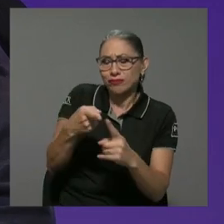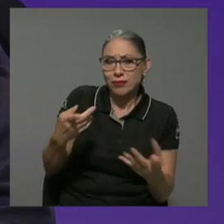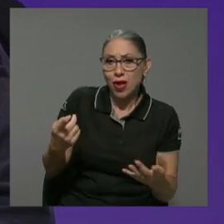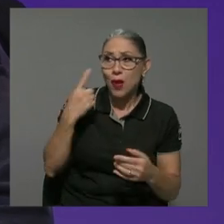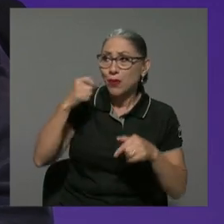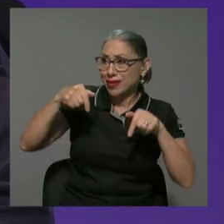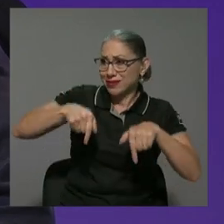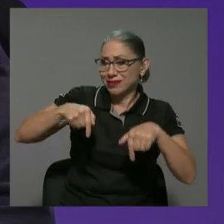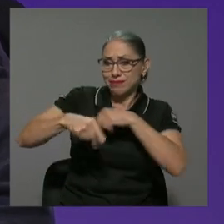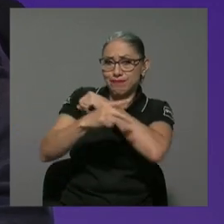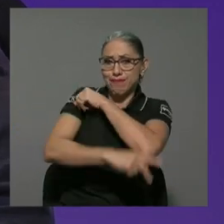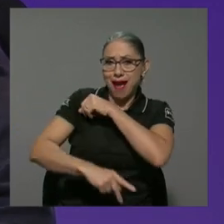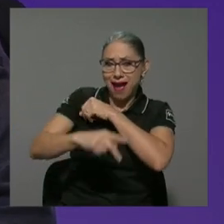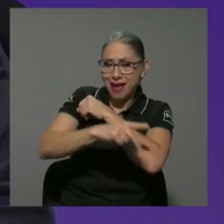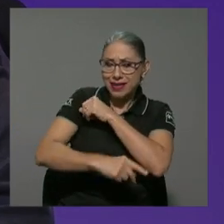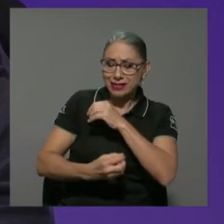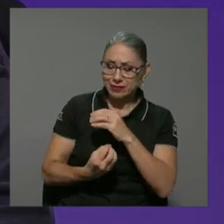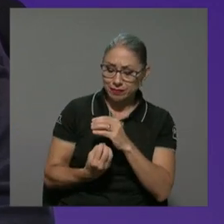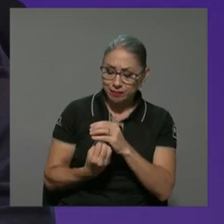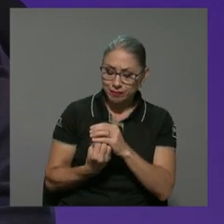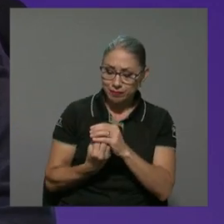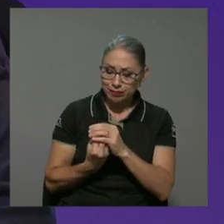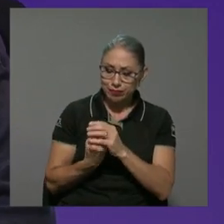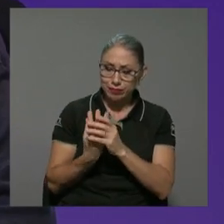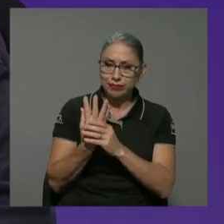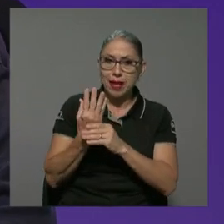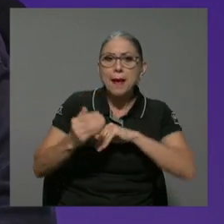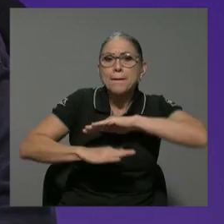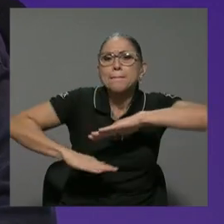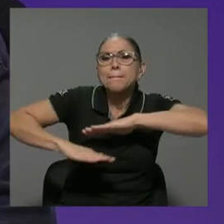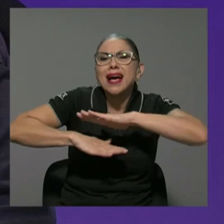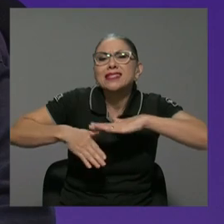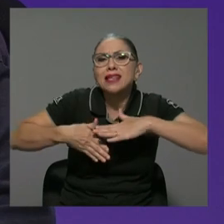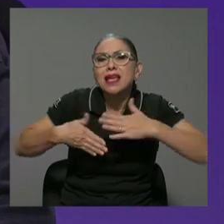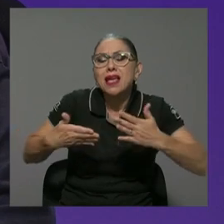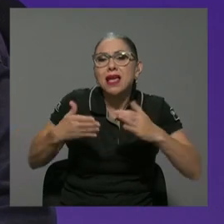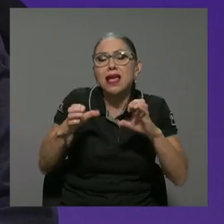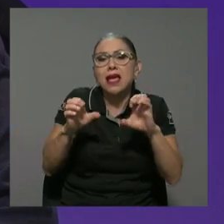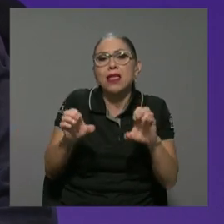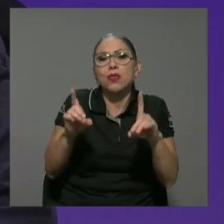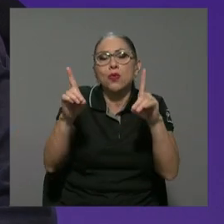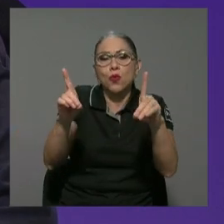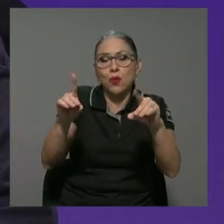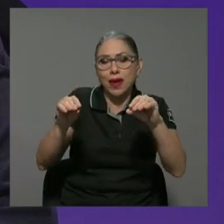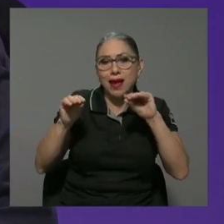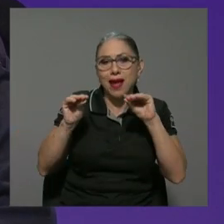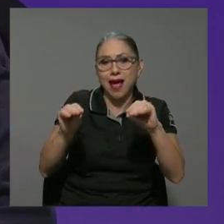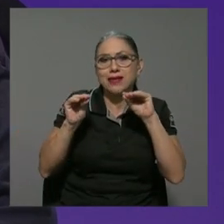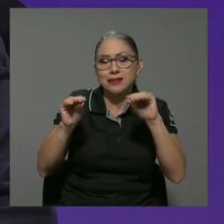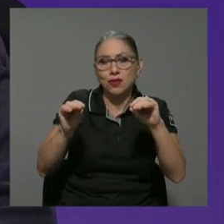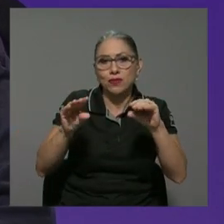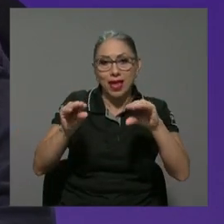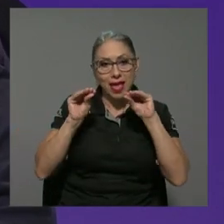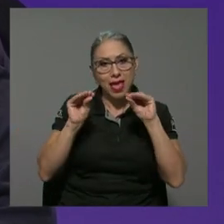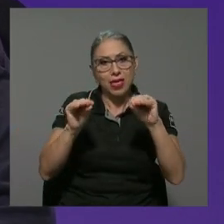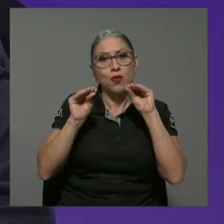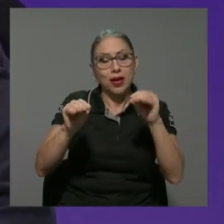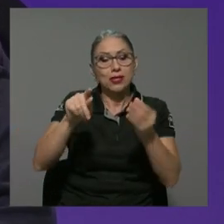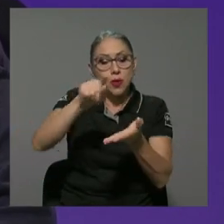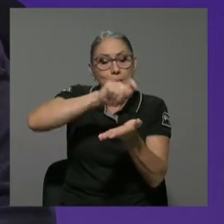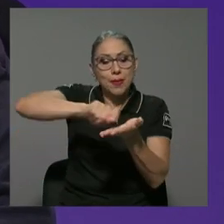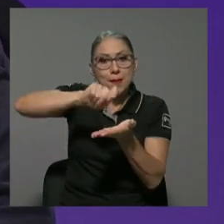se ha construido sobre la base de la educación, de una educación primaria,